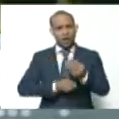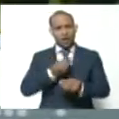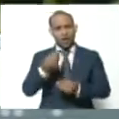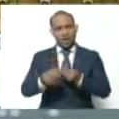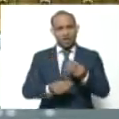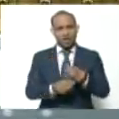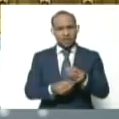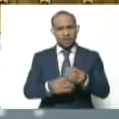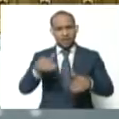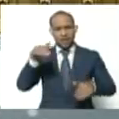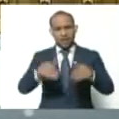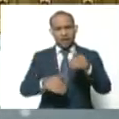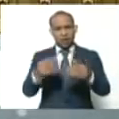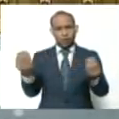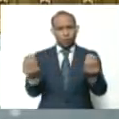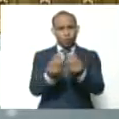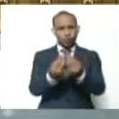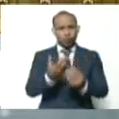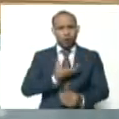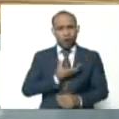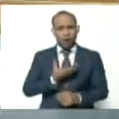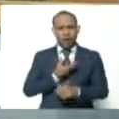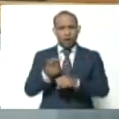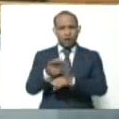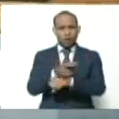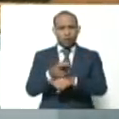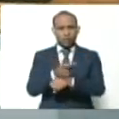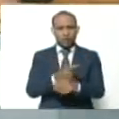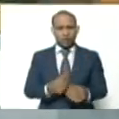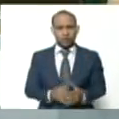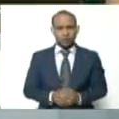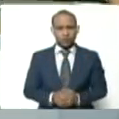elecciones conjuntas de alcaldes, gobernadores,